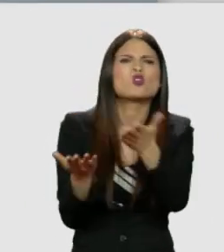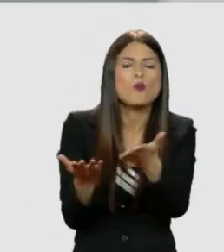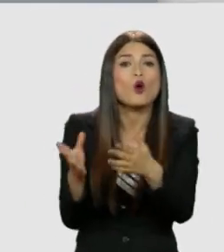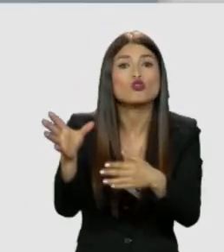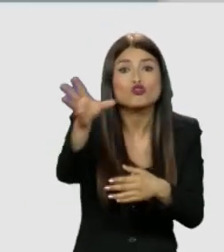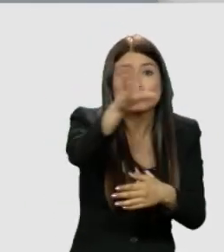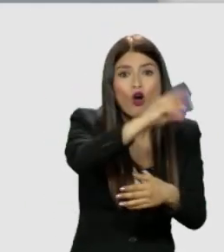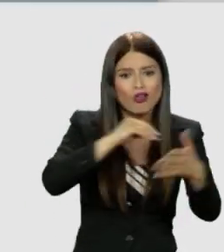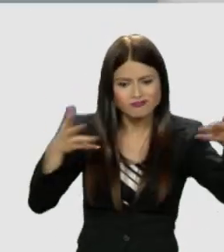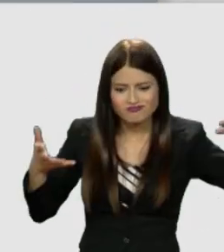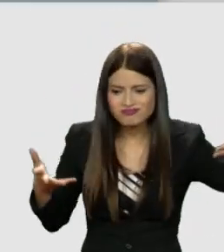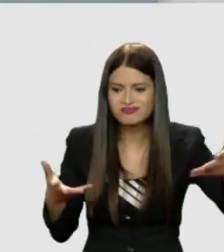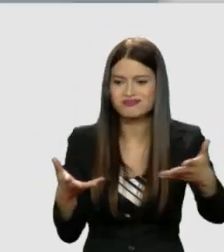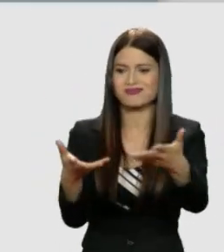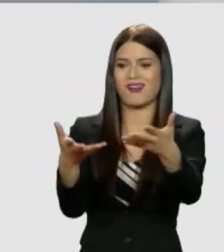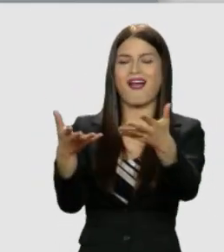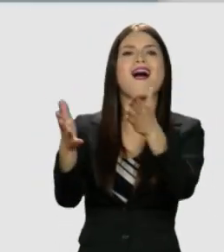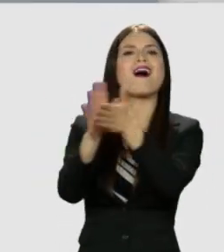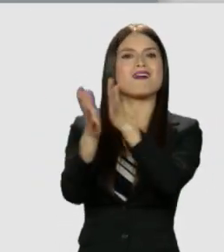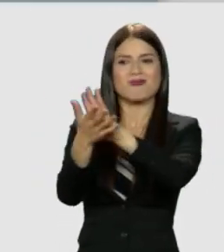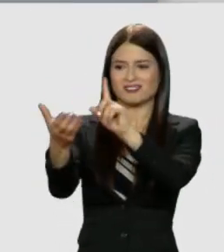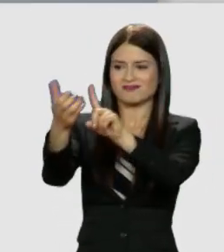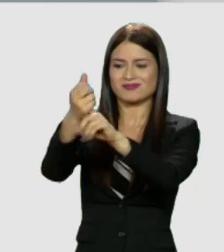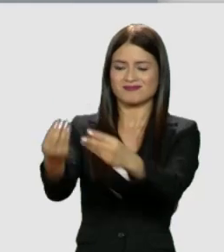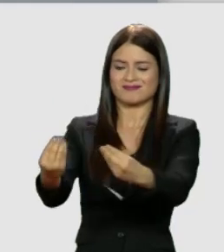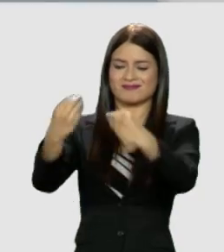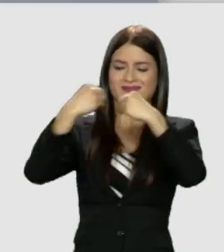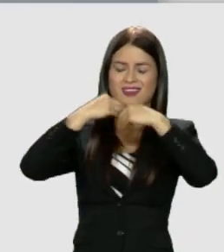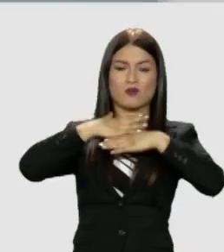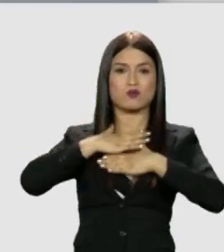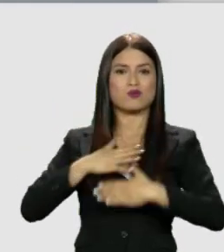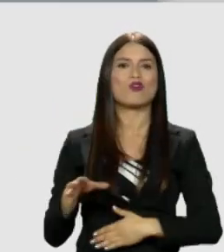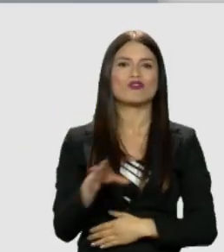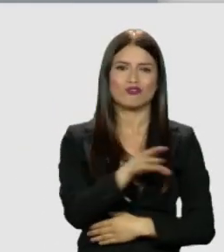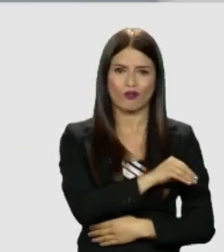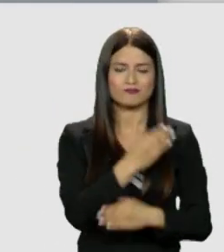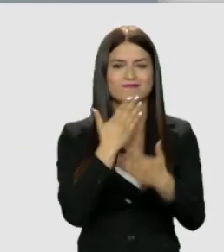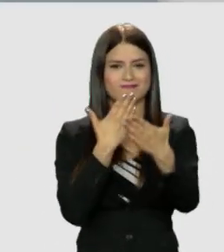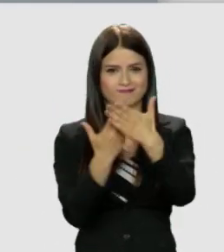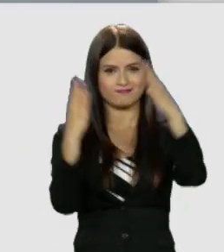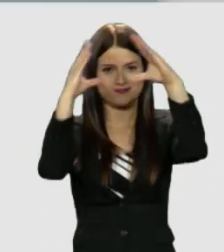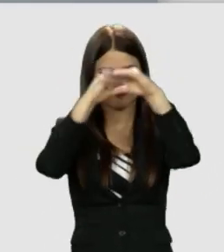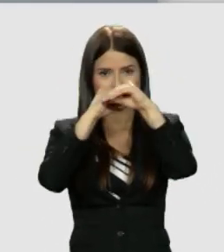nos beneficia a todos buenas